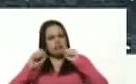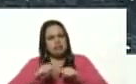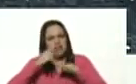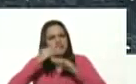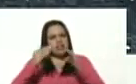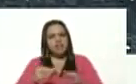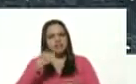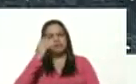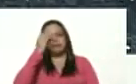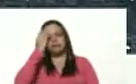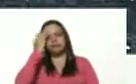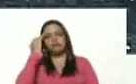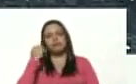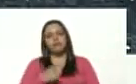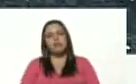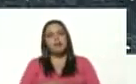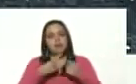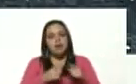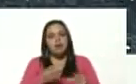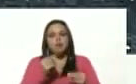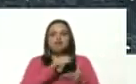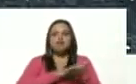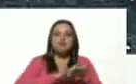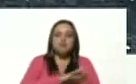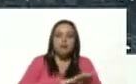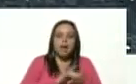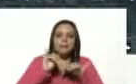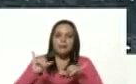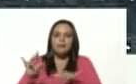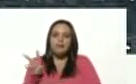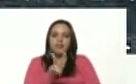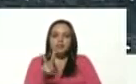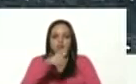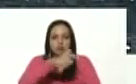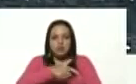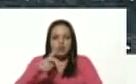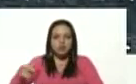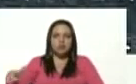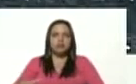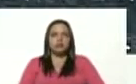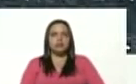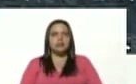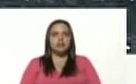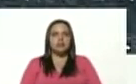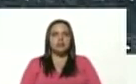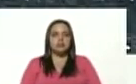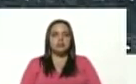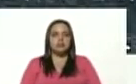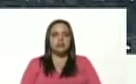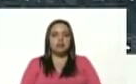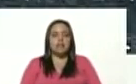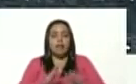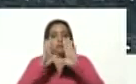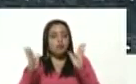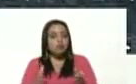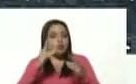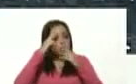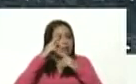que sí, pero lo vamos a hacer entre los venezolanos y las venezolanas. Que en el mundo se nos respete.